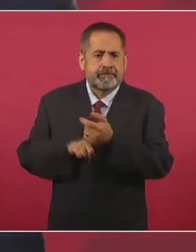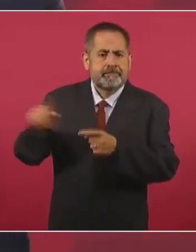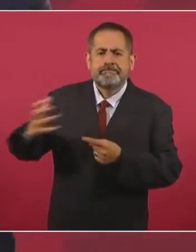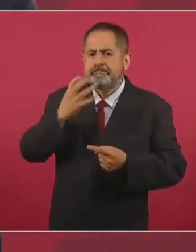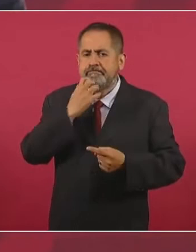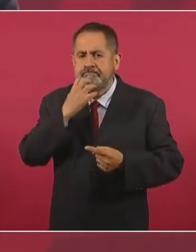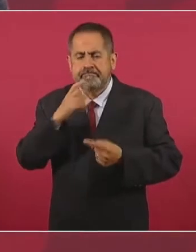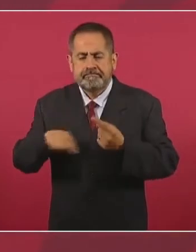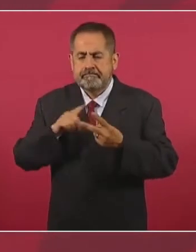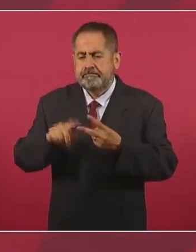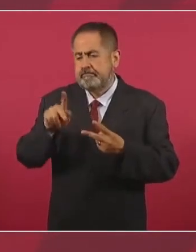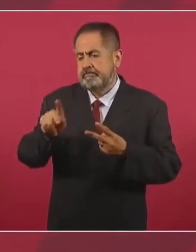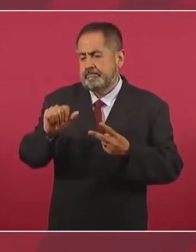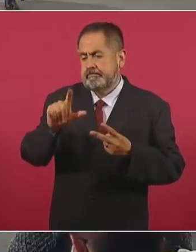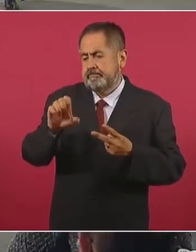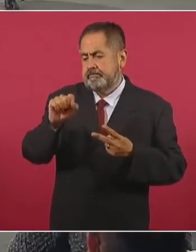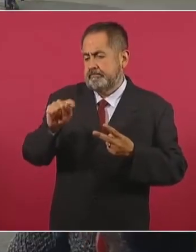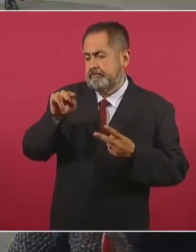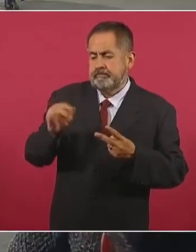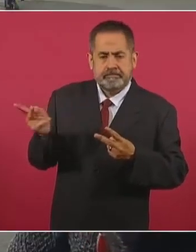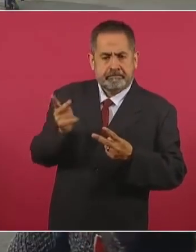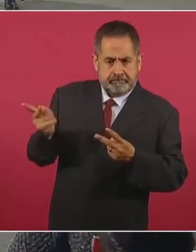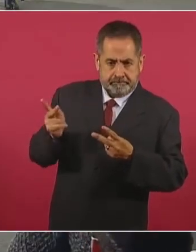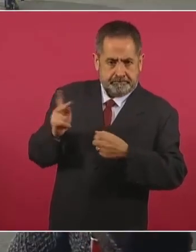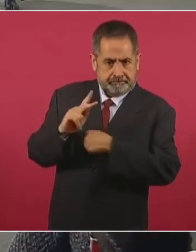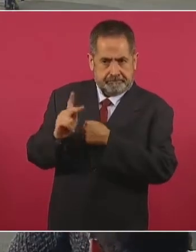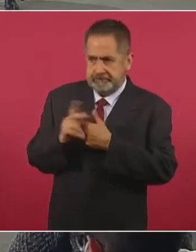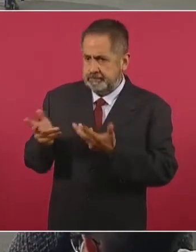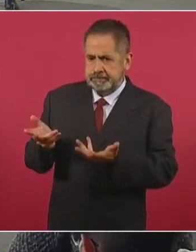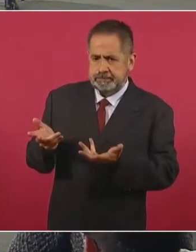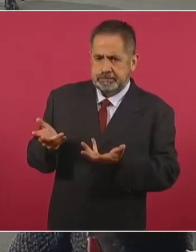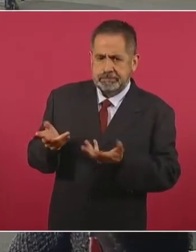Palestina, ni con las